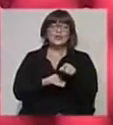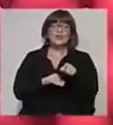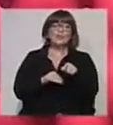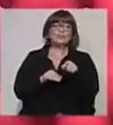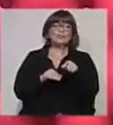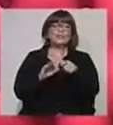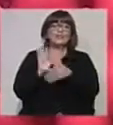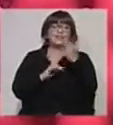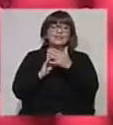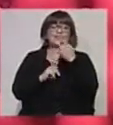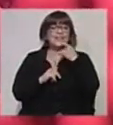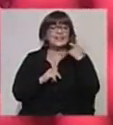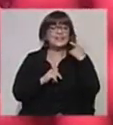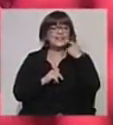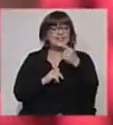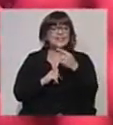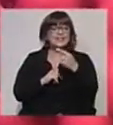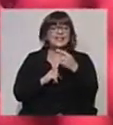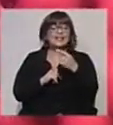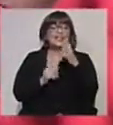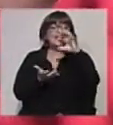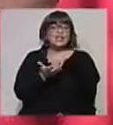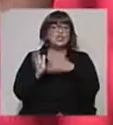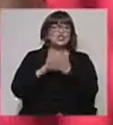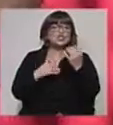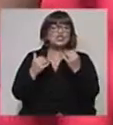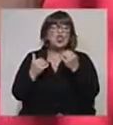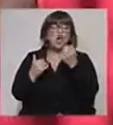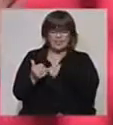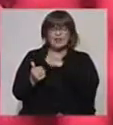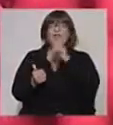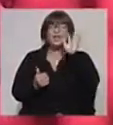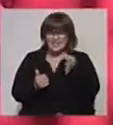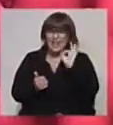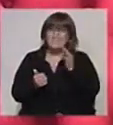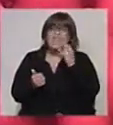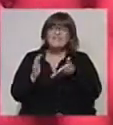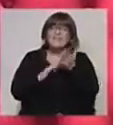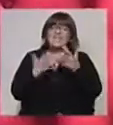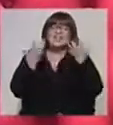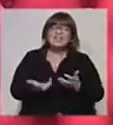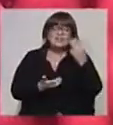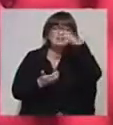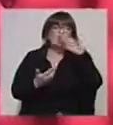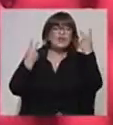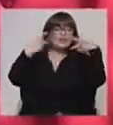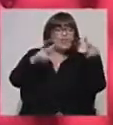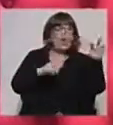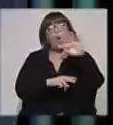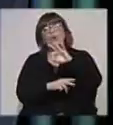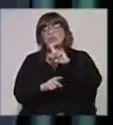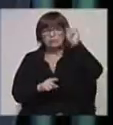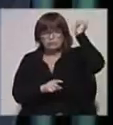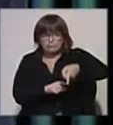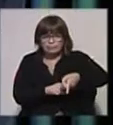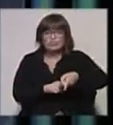redacción o la sala de prensa, yo manejo bien el español, tengo ganas de viajar a México, o fue alguien que dijo, vos, Juan, vas vos. Tuve